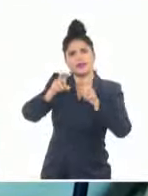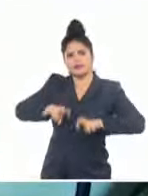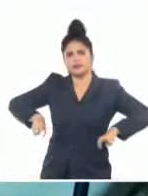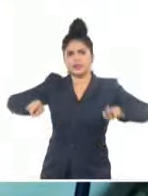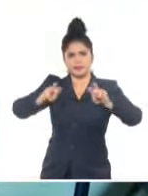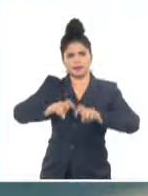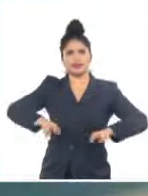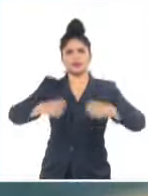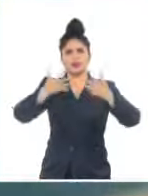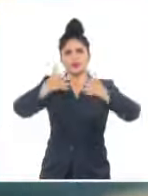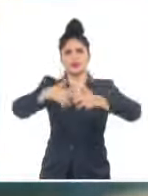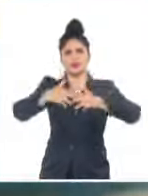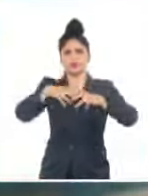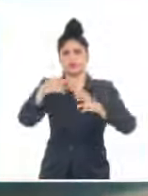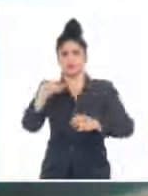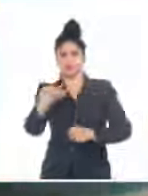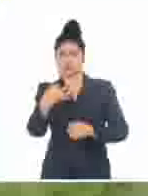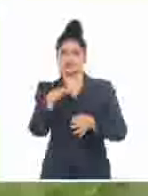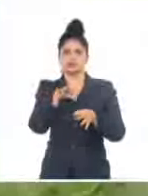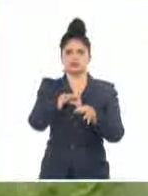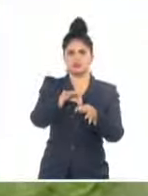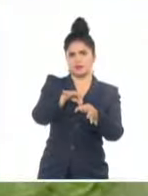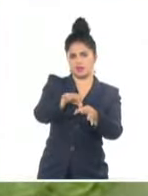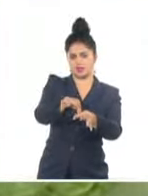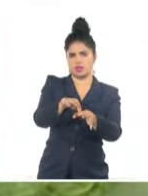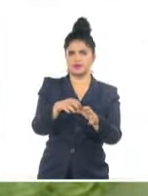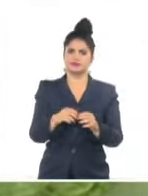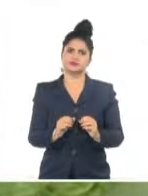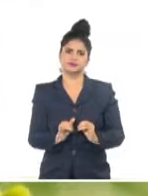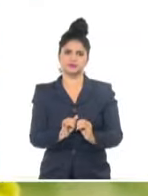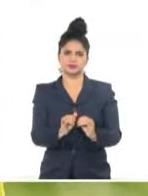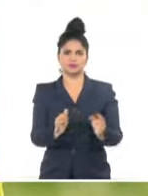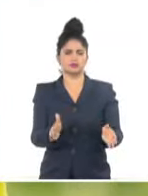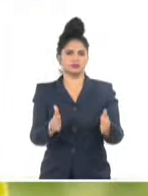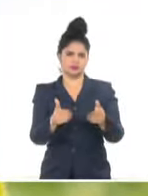urgencia de producir más alimentos. Talía González, Canal Cubano de Noticias.